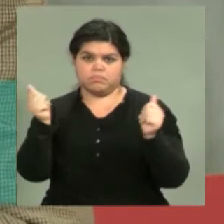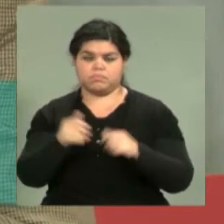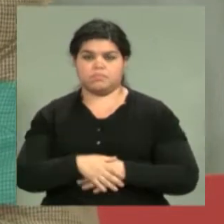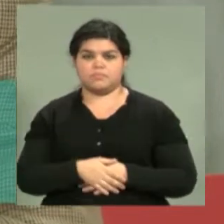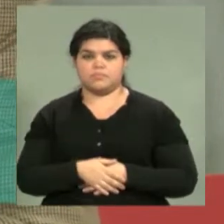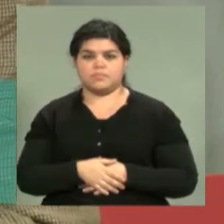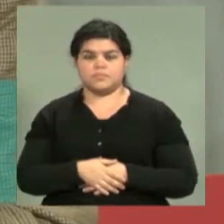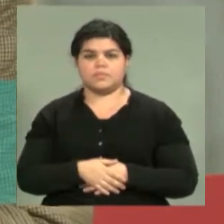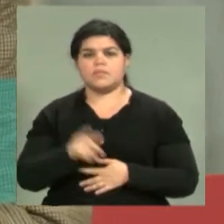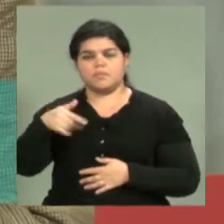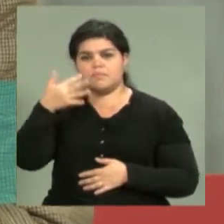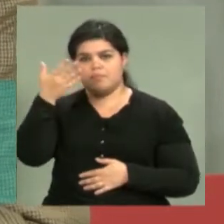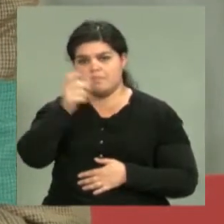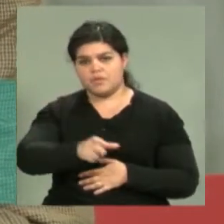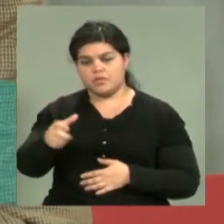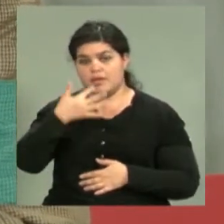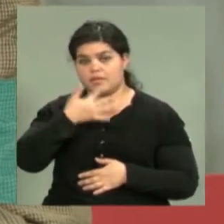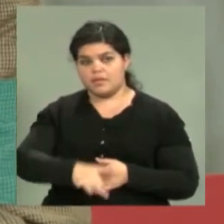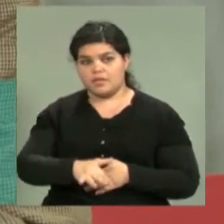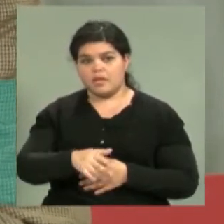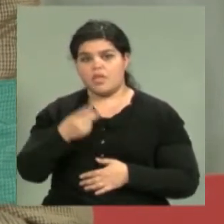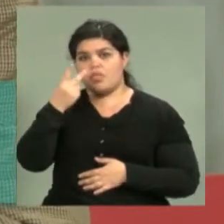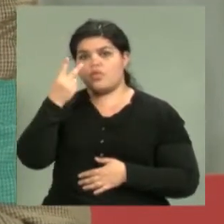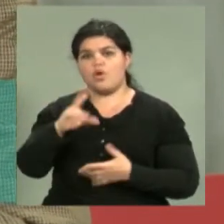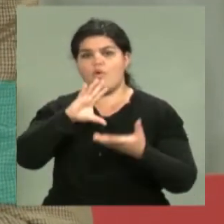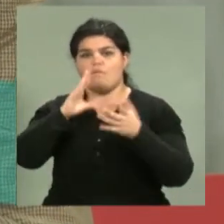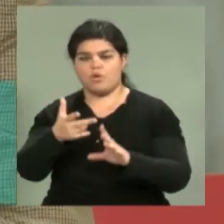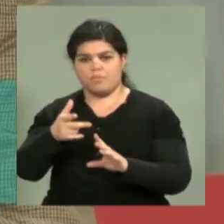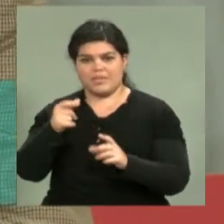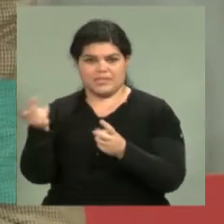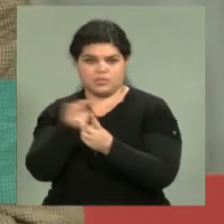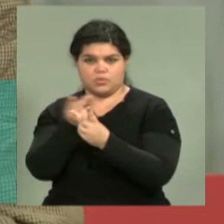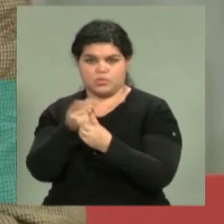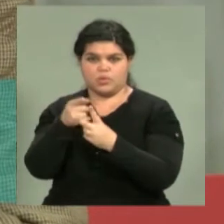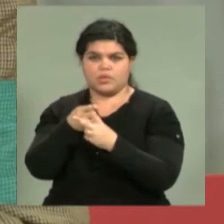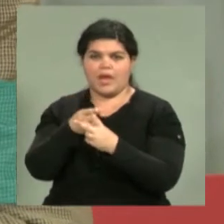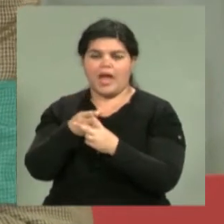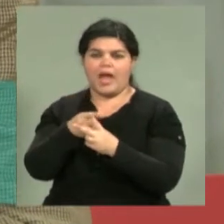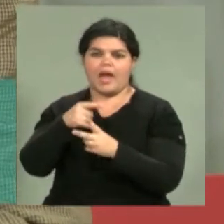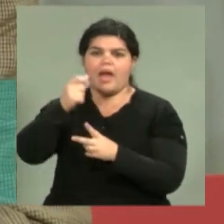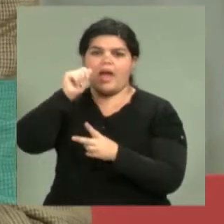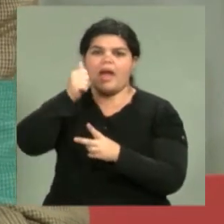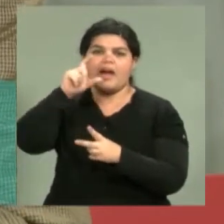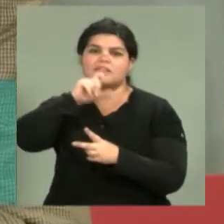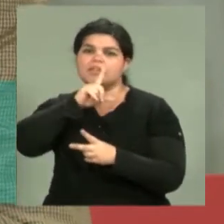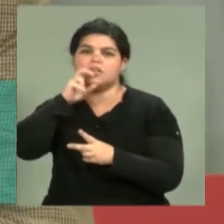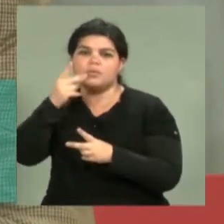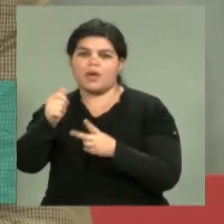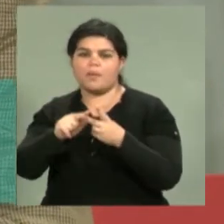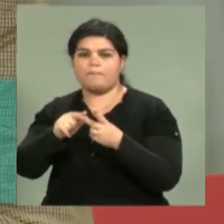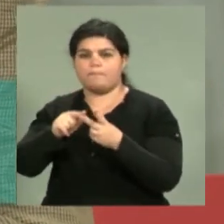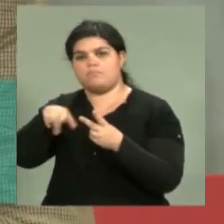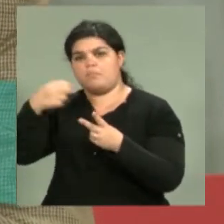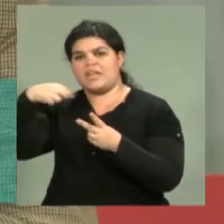Básicamente, para que la gente lo entienda, eutanasia, tenemos 2 tipos de eutanasia, a grosso modo, que es la activa y la pasiva. La activa es cuando el médico